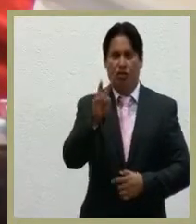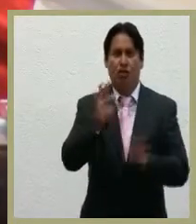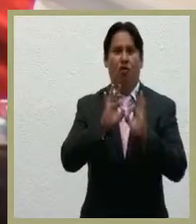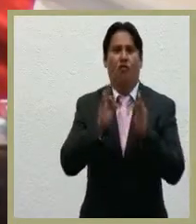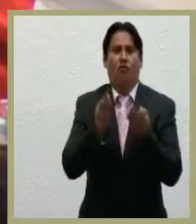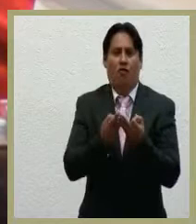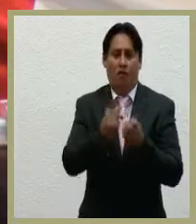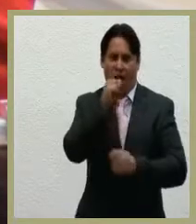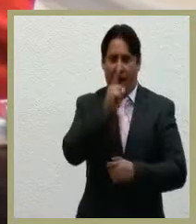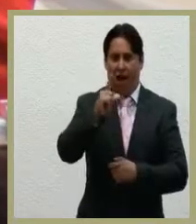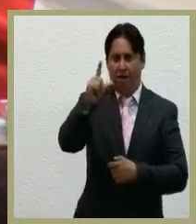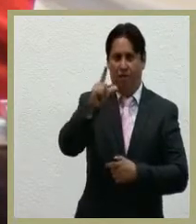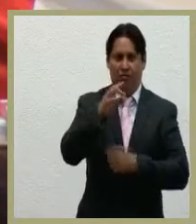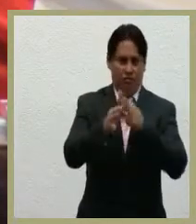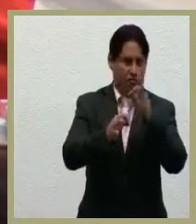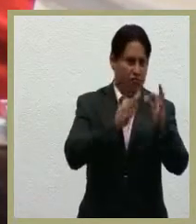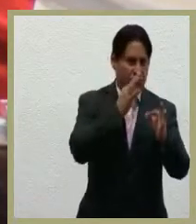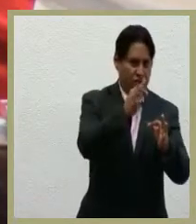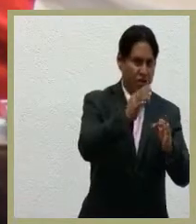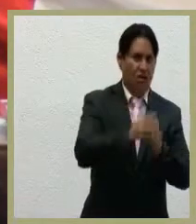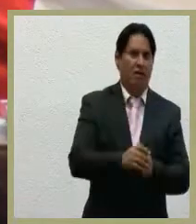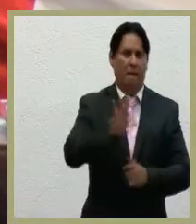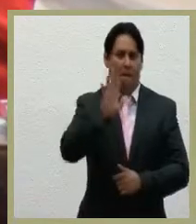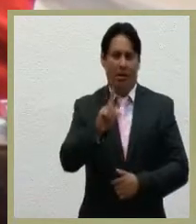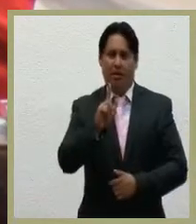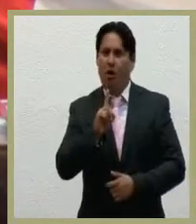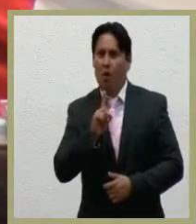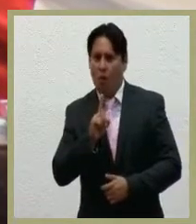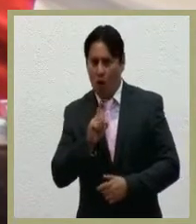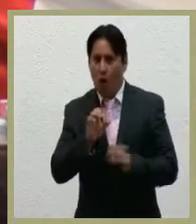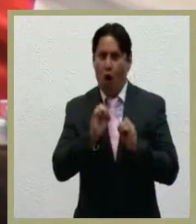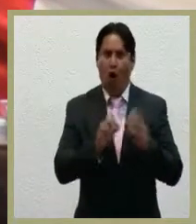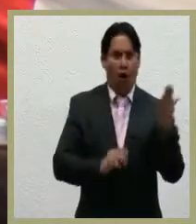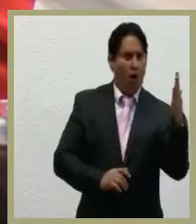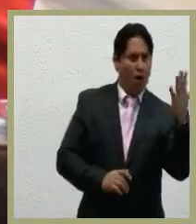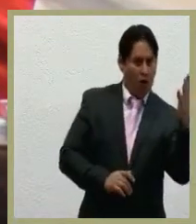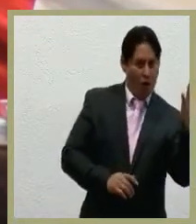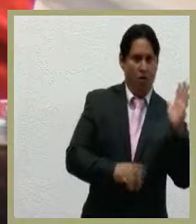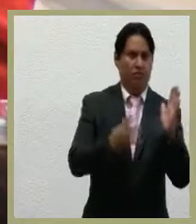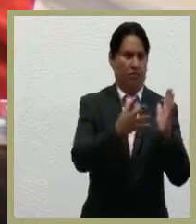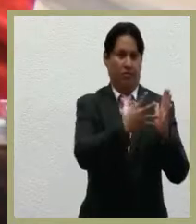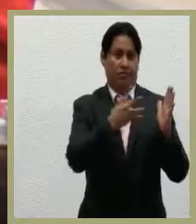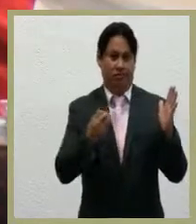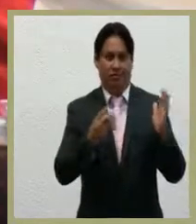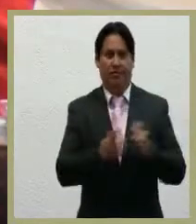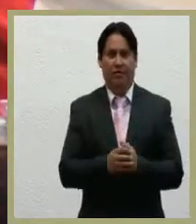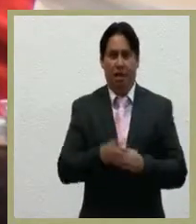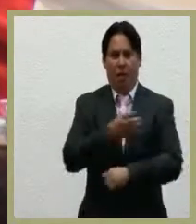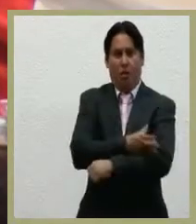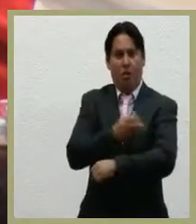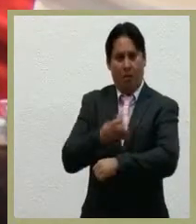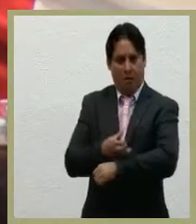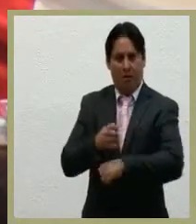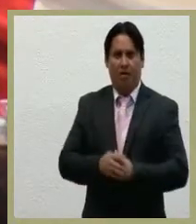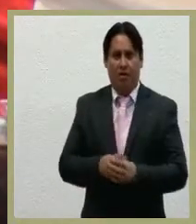luz, siendo la vela o siendo el espejo que la refleja. Compañeros,